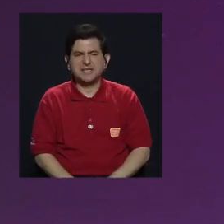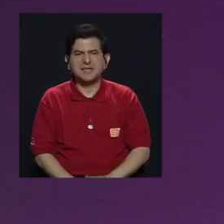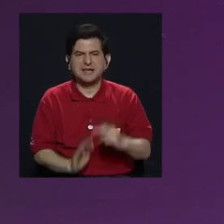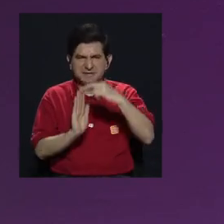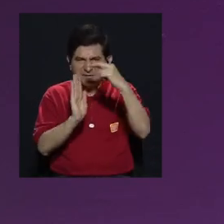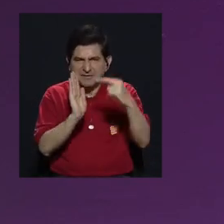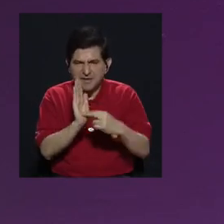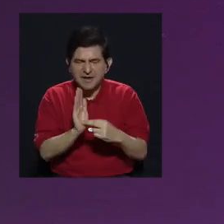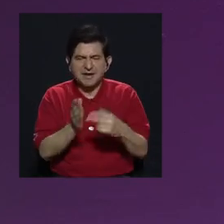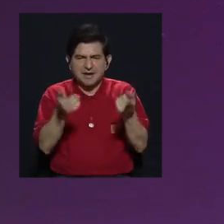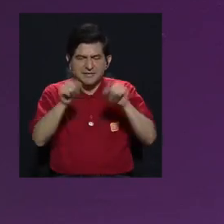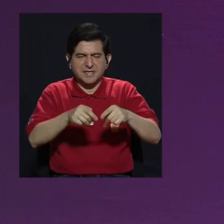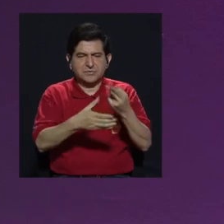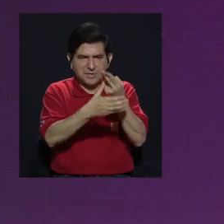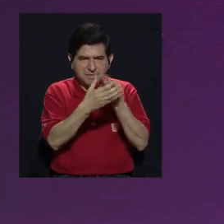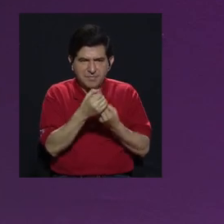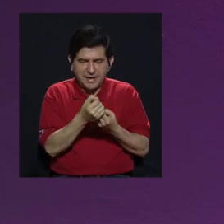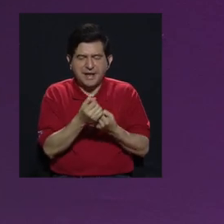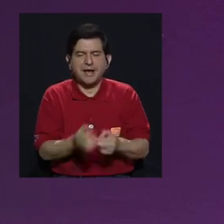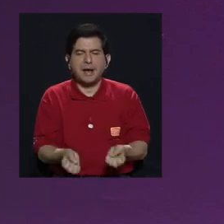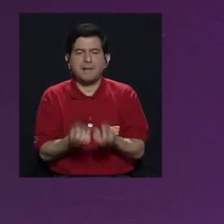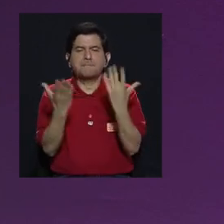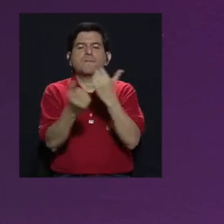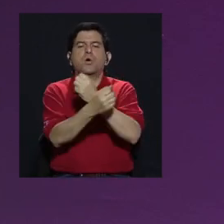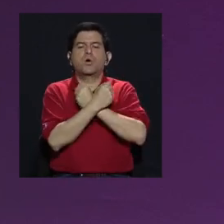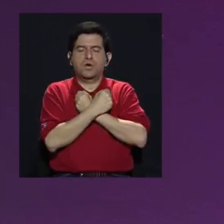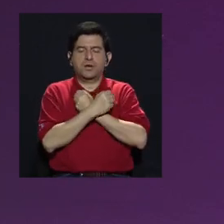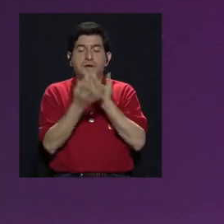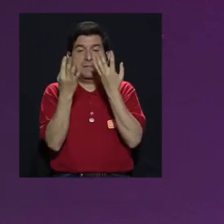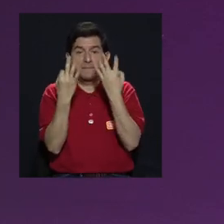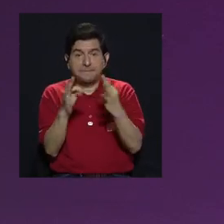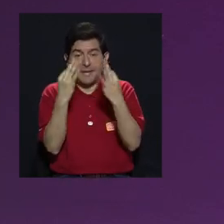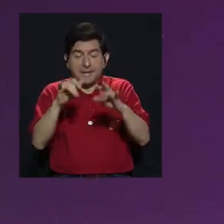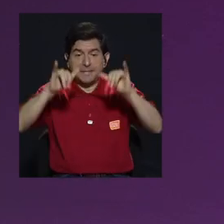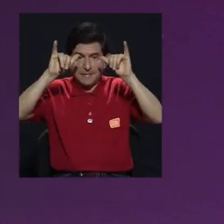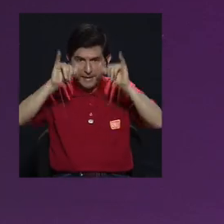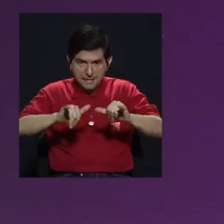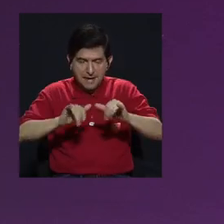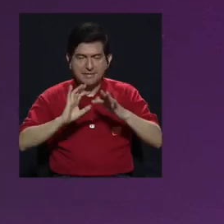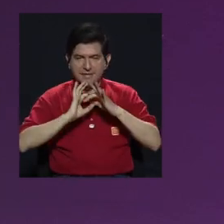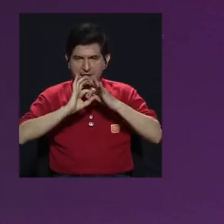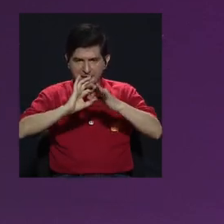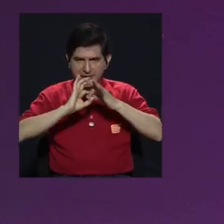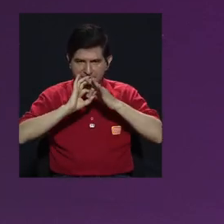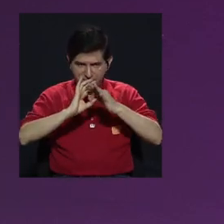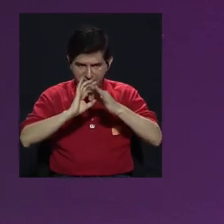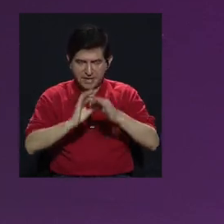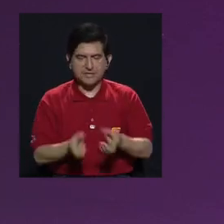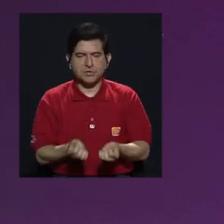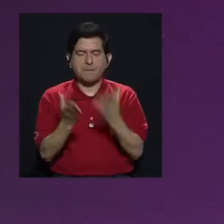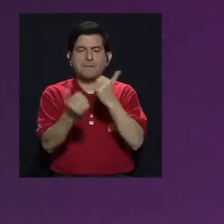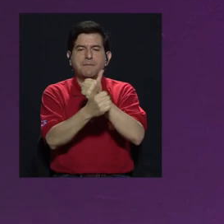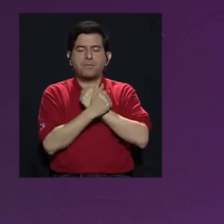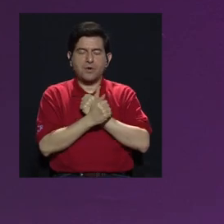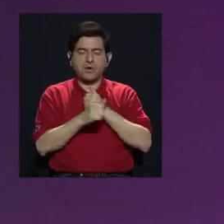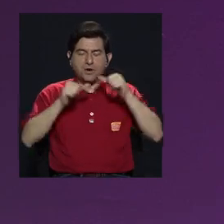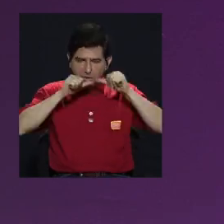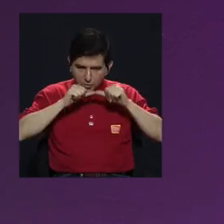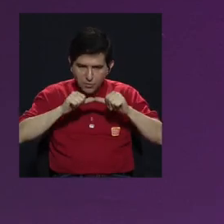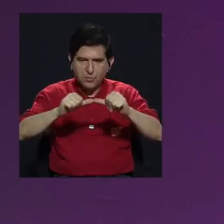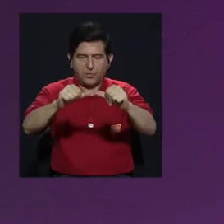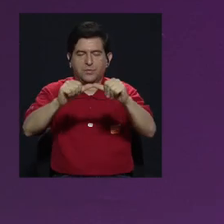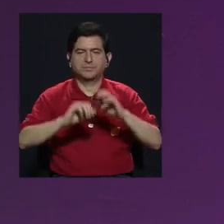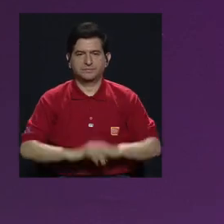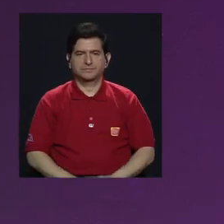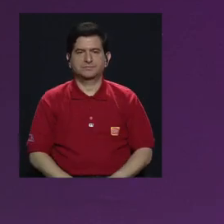o pautas que se dan en las parejas poliamorosas para tratar de mantener esa relación de poliamor a lo largo del tiempo.